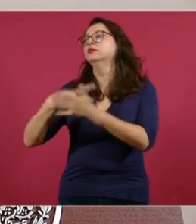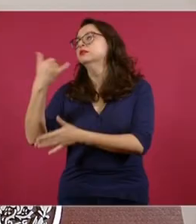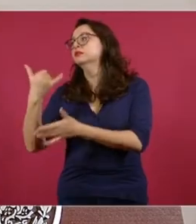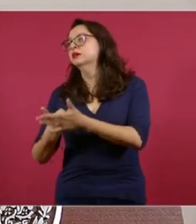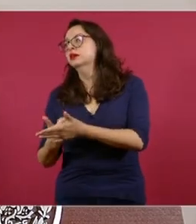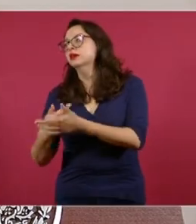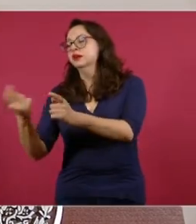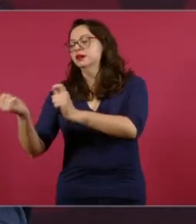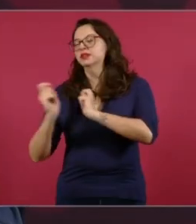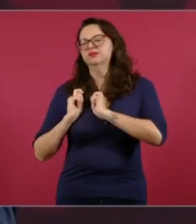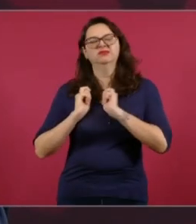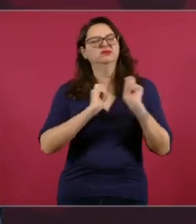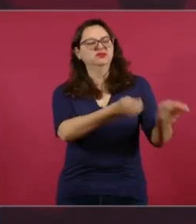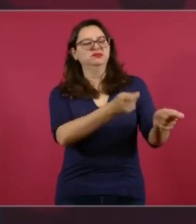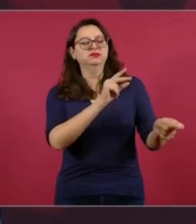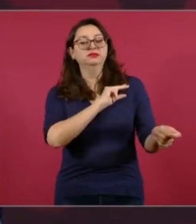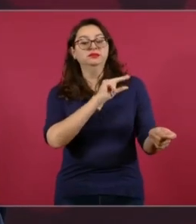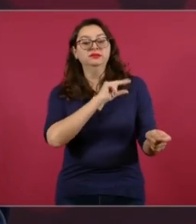Pues así